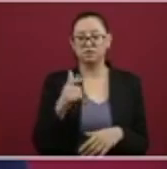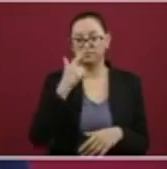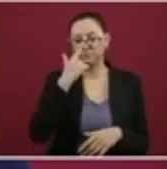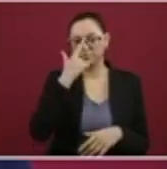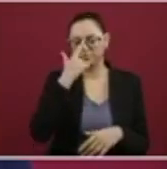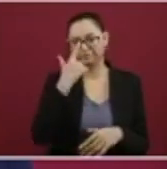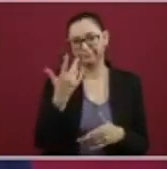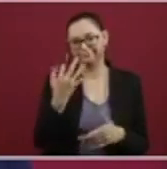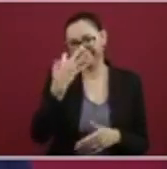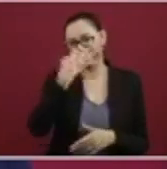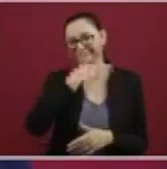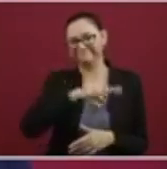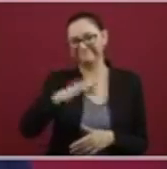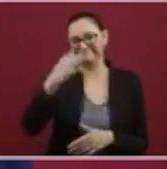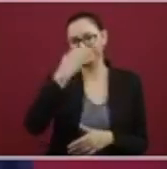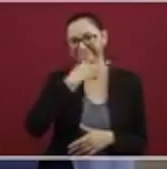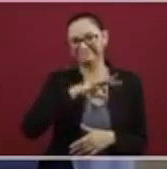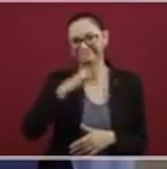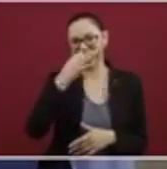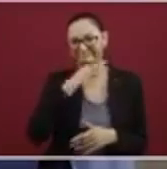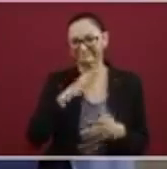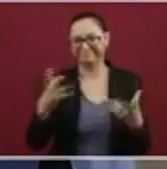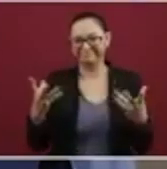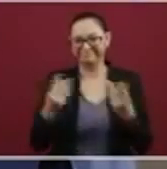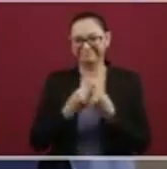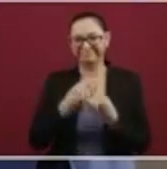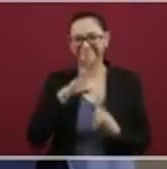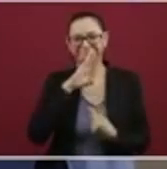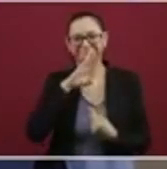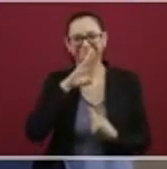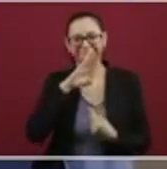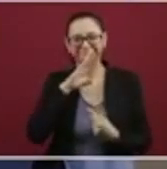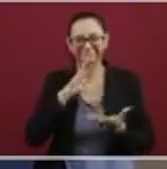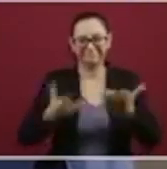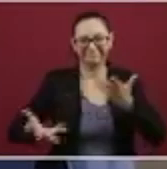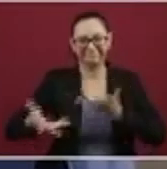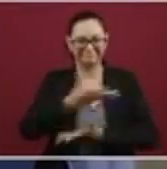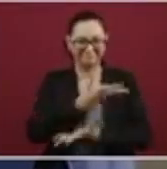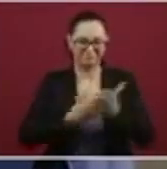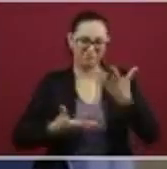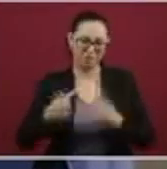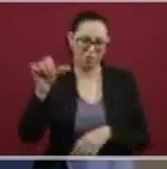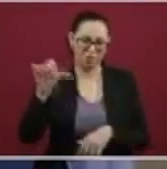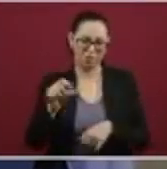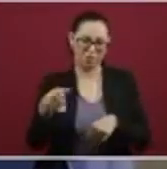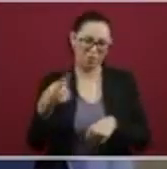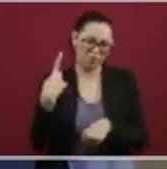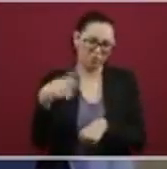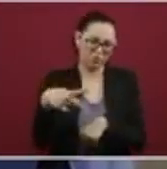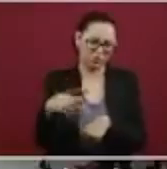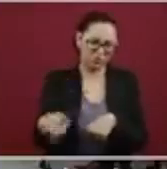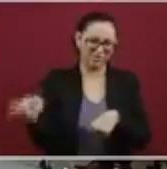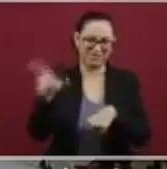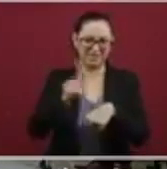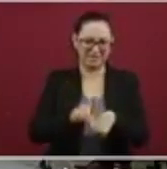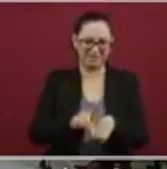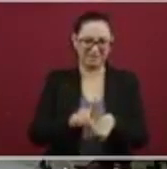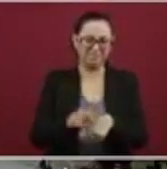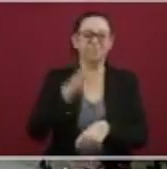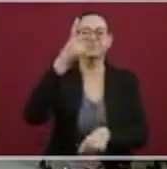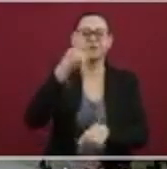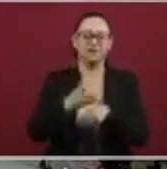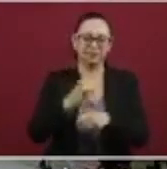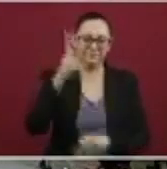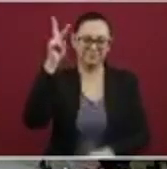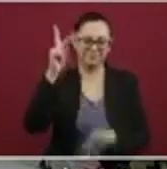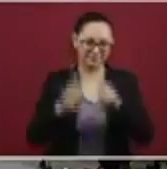festejar aquí con las mamás en su día. Sería la segunda parte